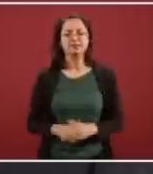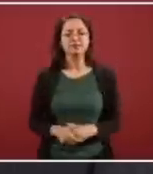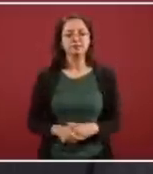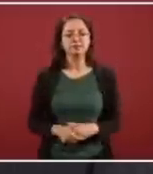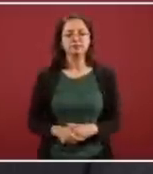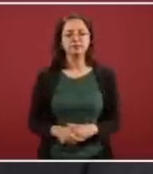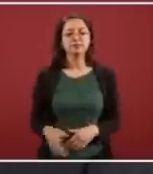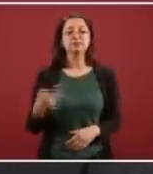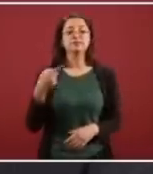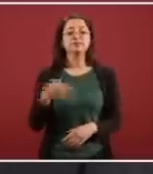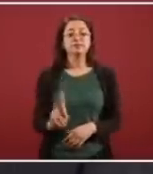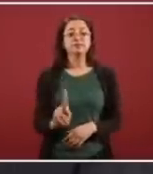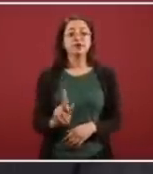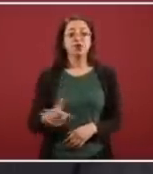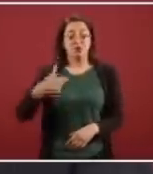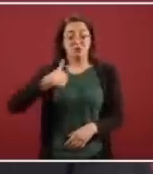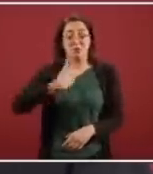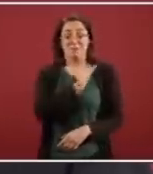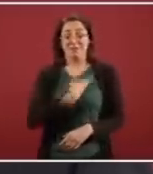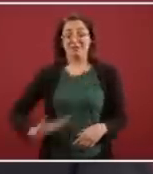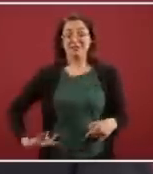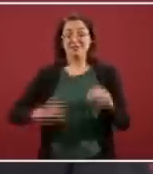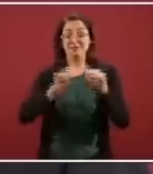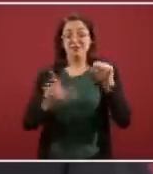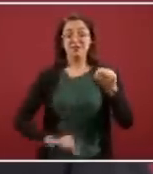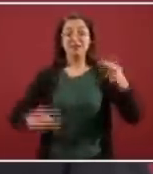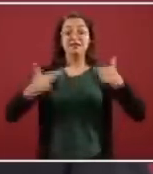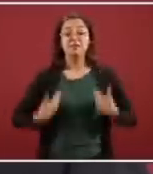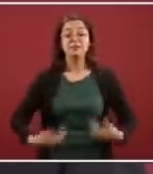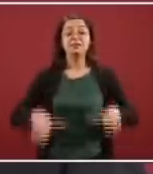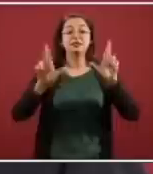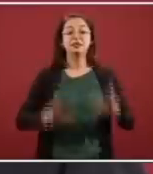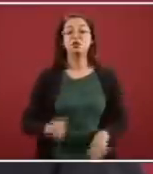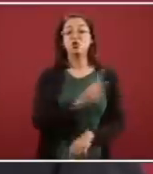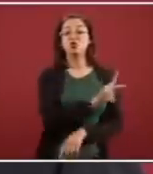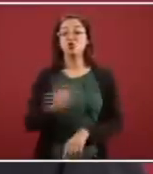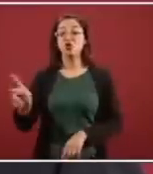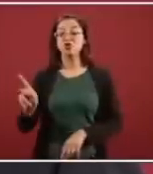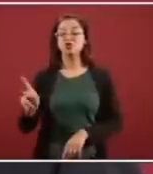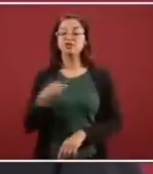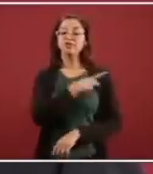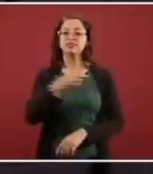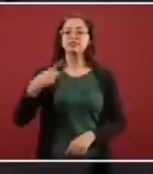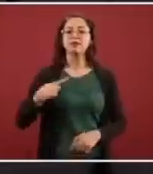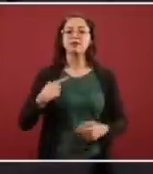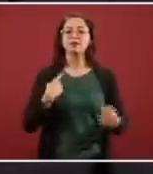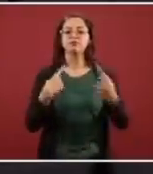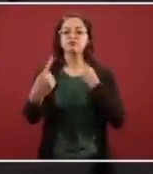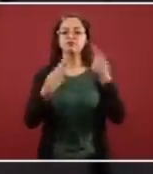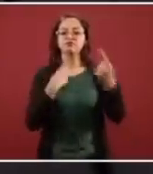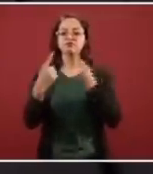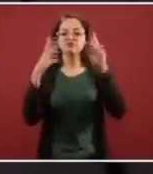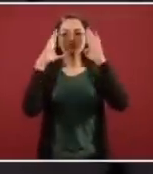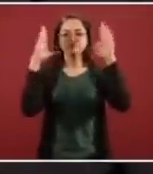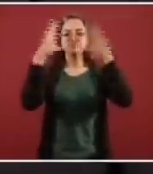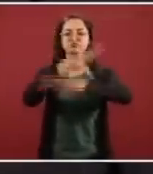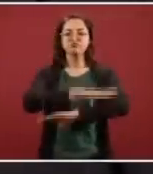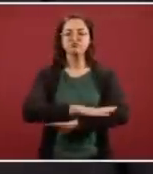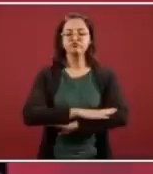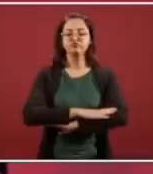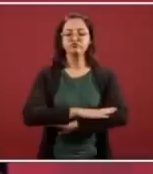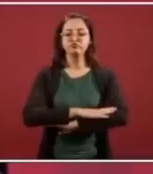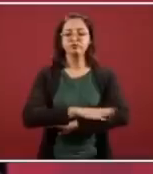Pero como presidente de México, tengo que buscar la conciliación y